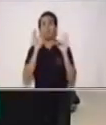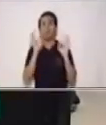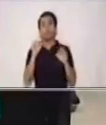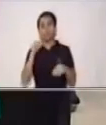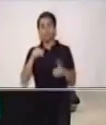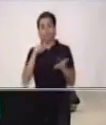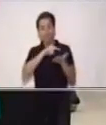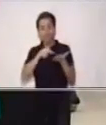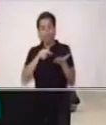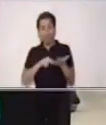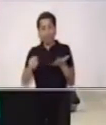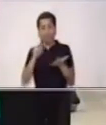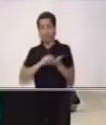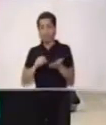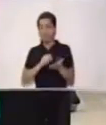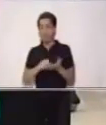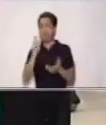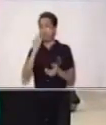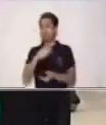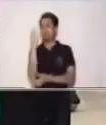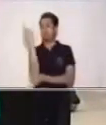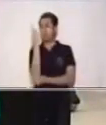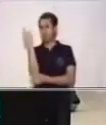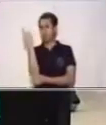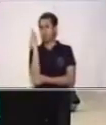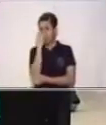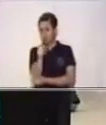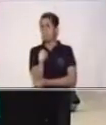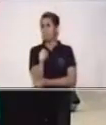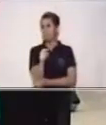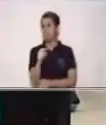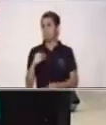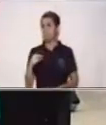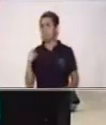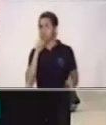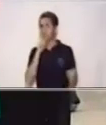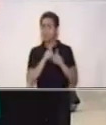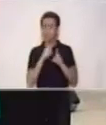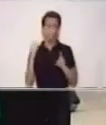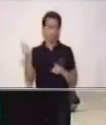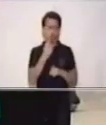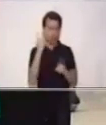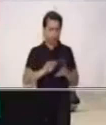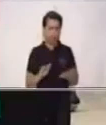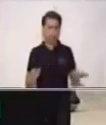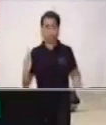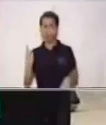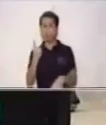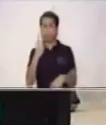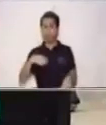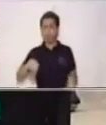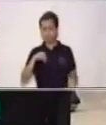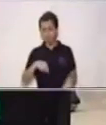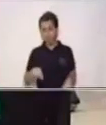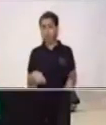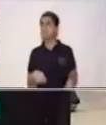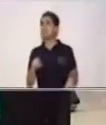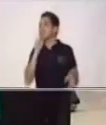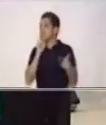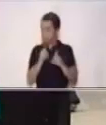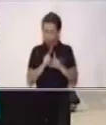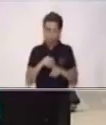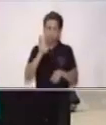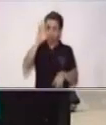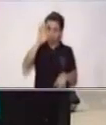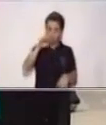de lectoescritura que es tan importante para ti y para todos los niños de primer grado, ¿verdad? También te recuerdo que